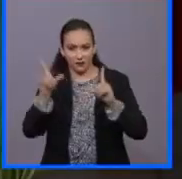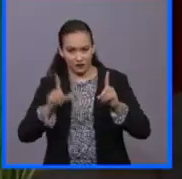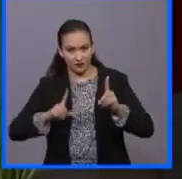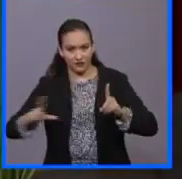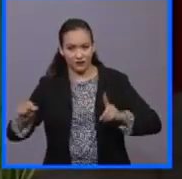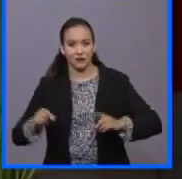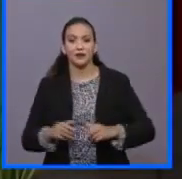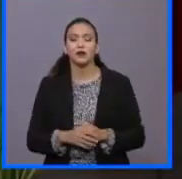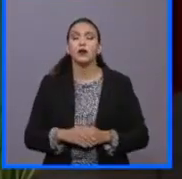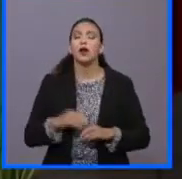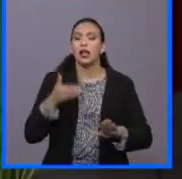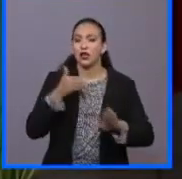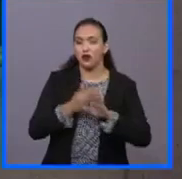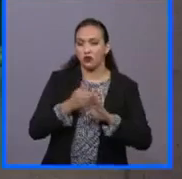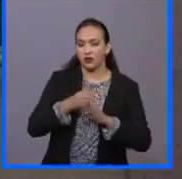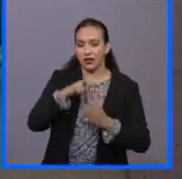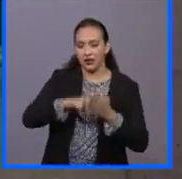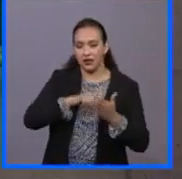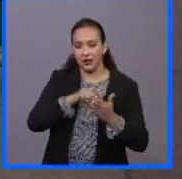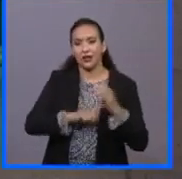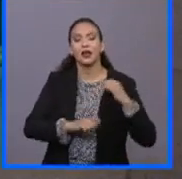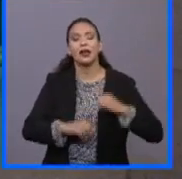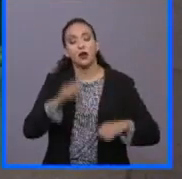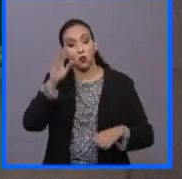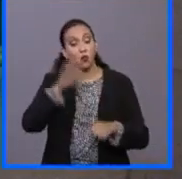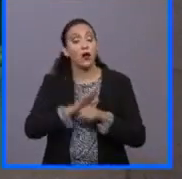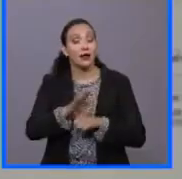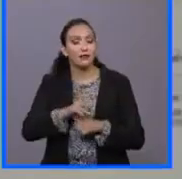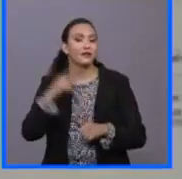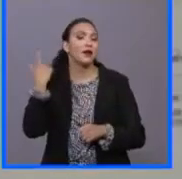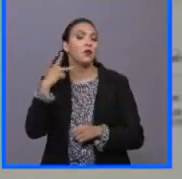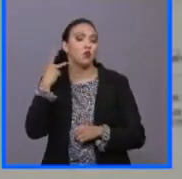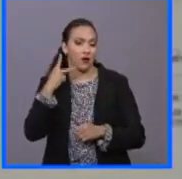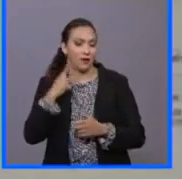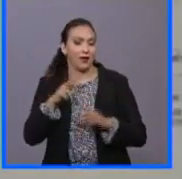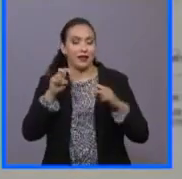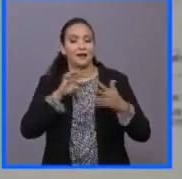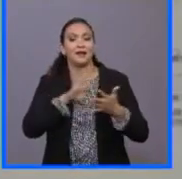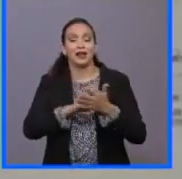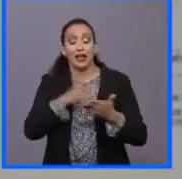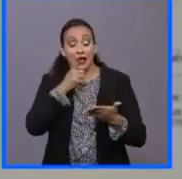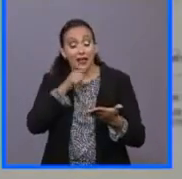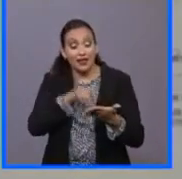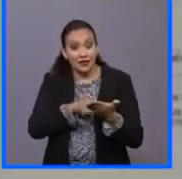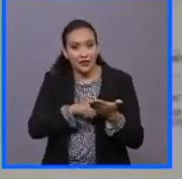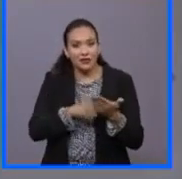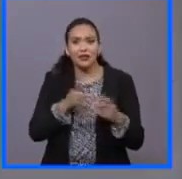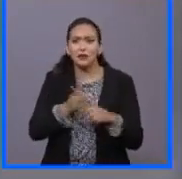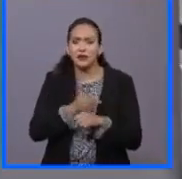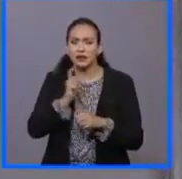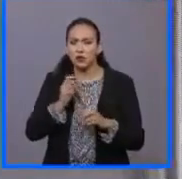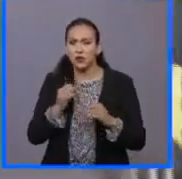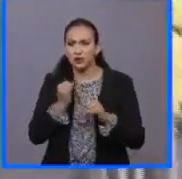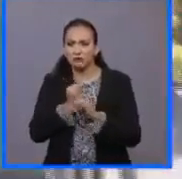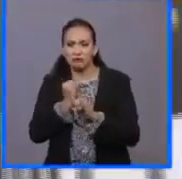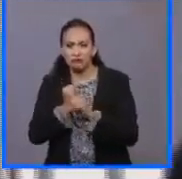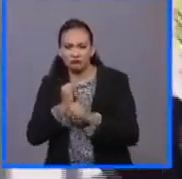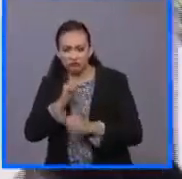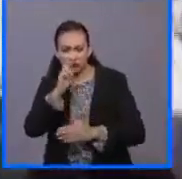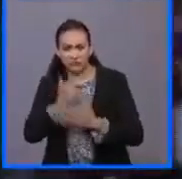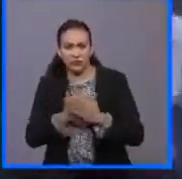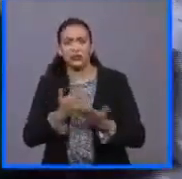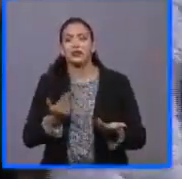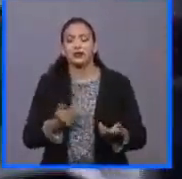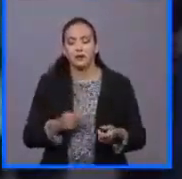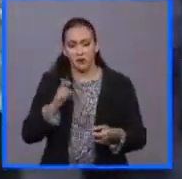Nación en contra de la reforma al Código Penal de Puebla, que tipifica el delito de ciberasedio. Y por primera vez,